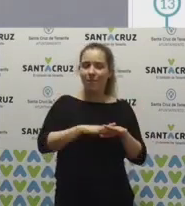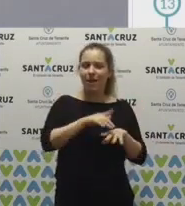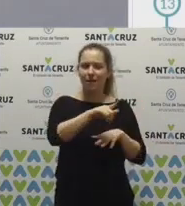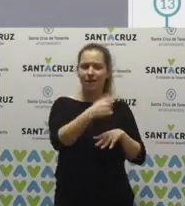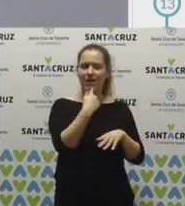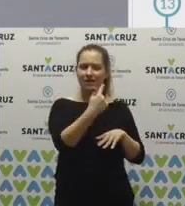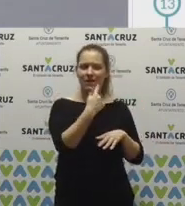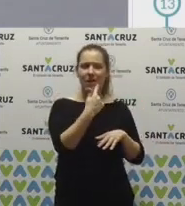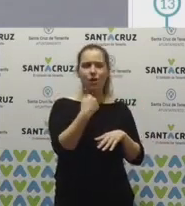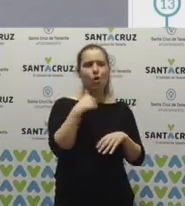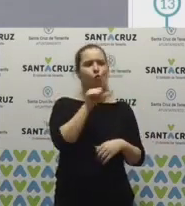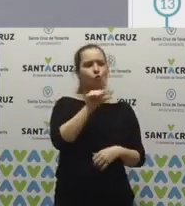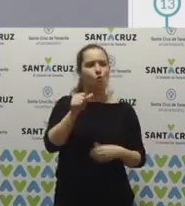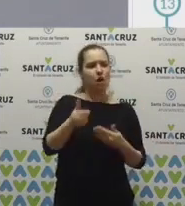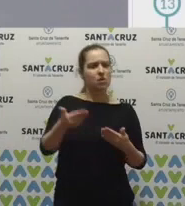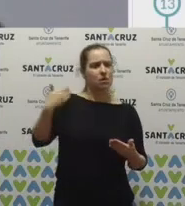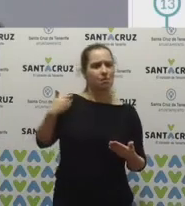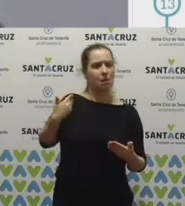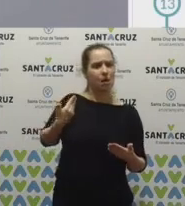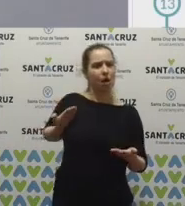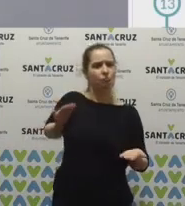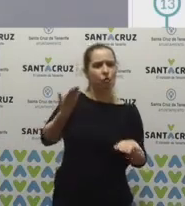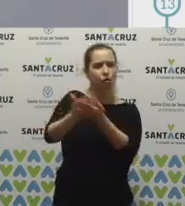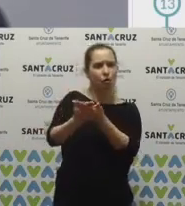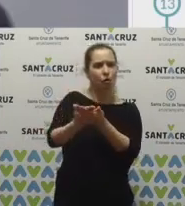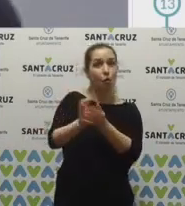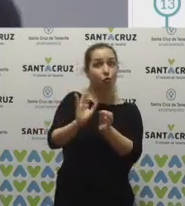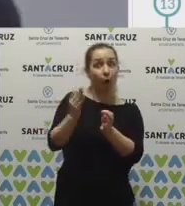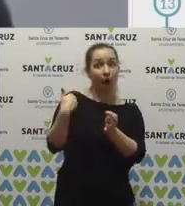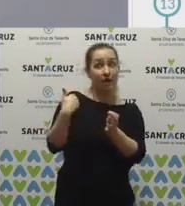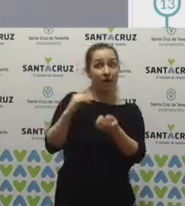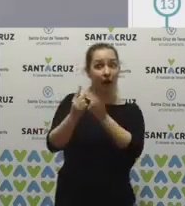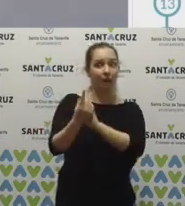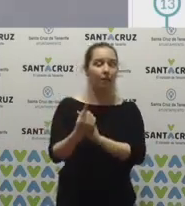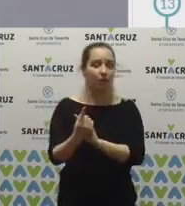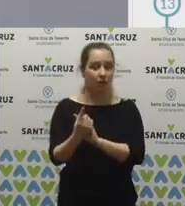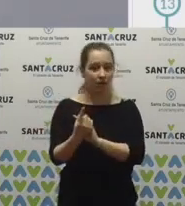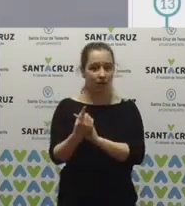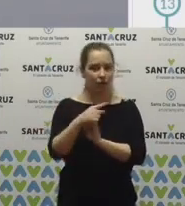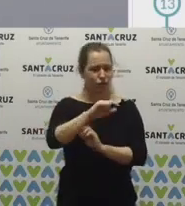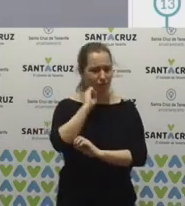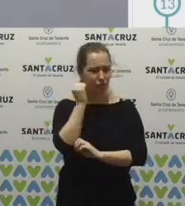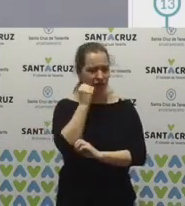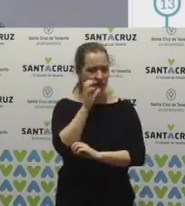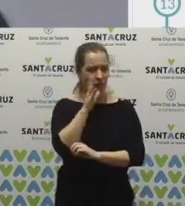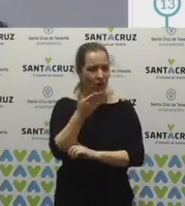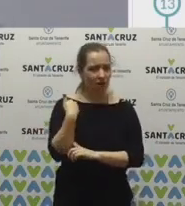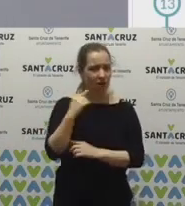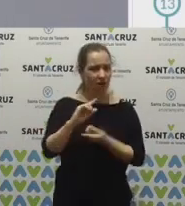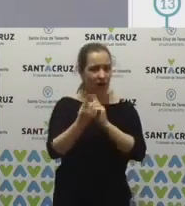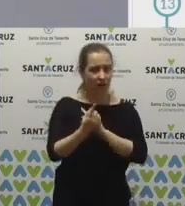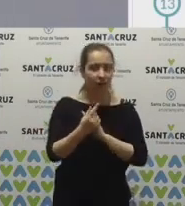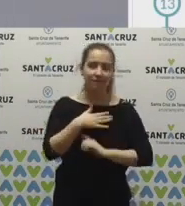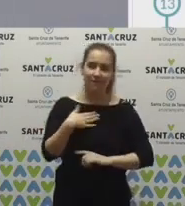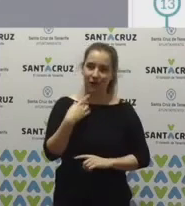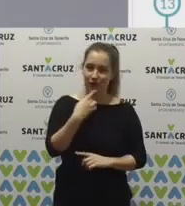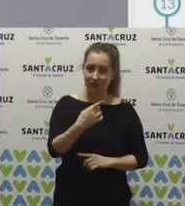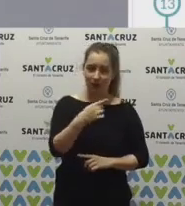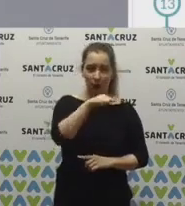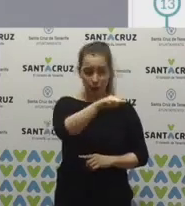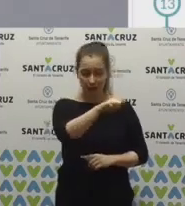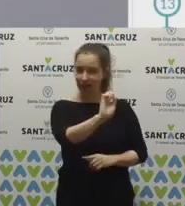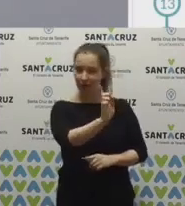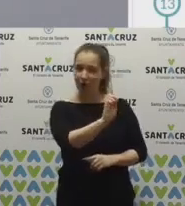hace una semana y de que ayer van y le hacen un cambio y usted se queja de que ayer la según cambio yo quisiera decirle ya no solo a usted